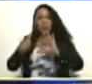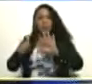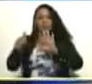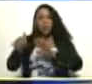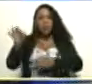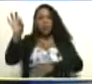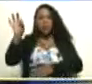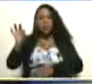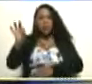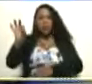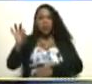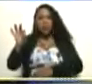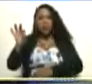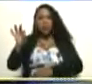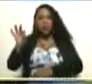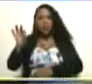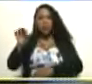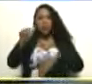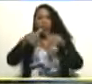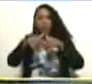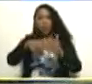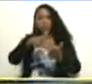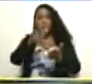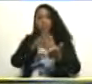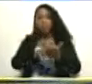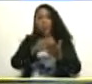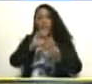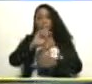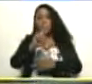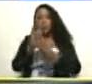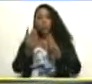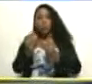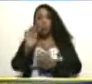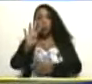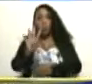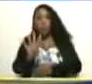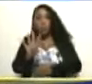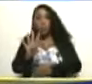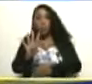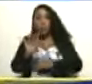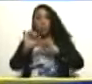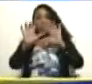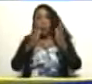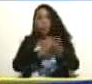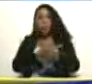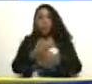3,66%. Votos válidos en la pregunta número 4,